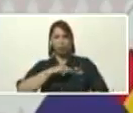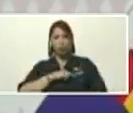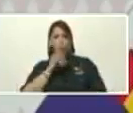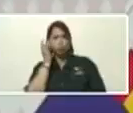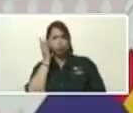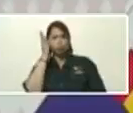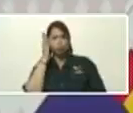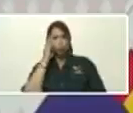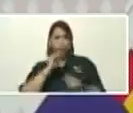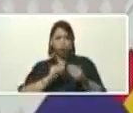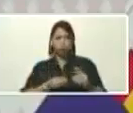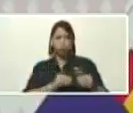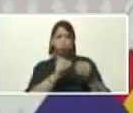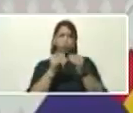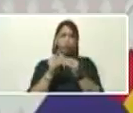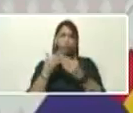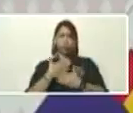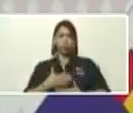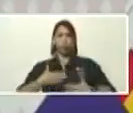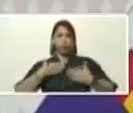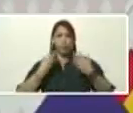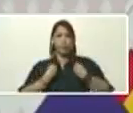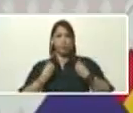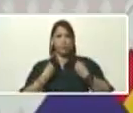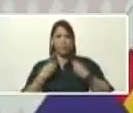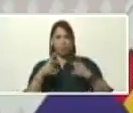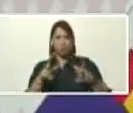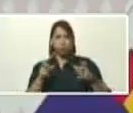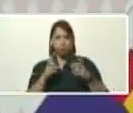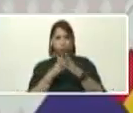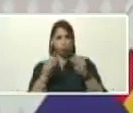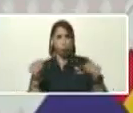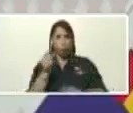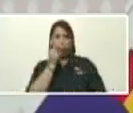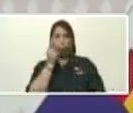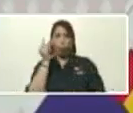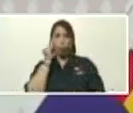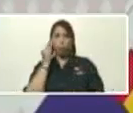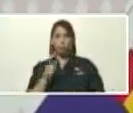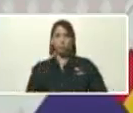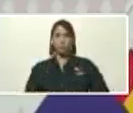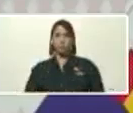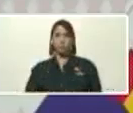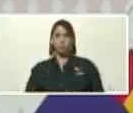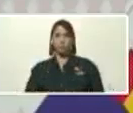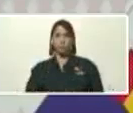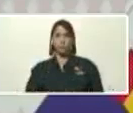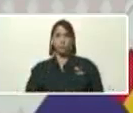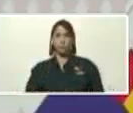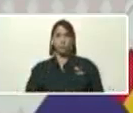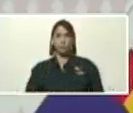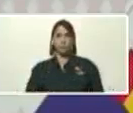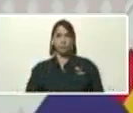la recuperación de la calidad de vida y del ingreso de todos los trabajadores y trabajadoras.